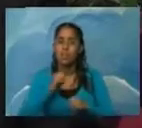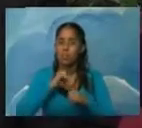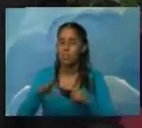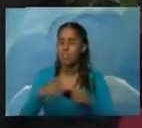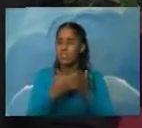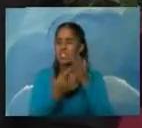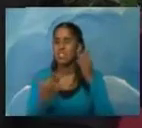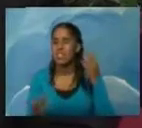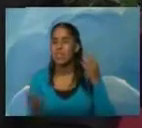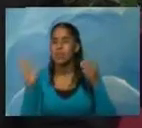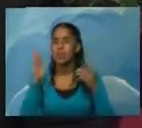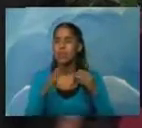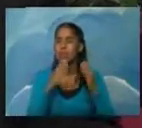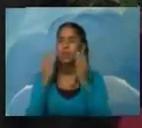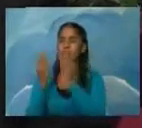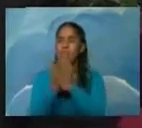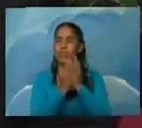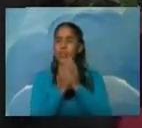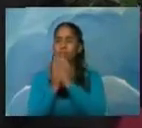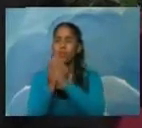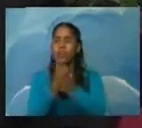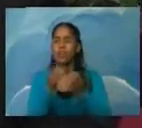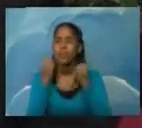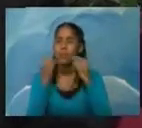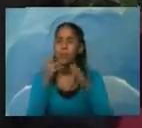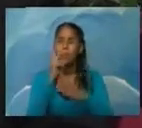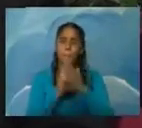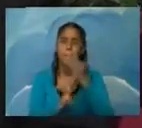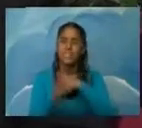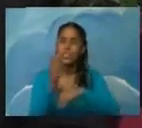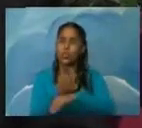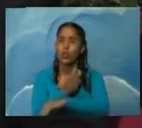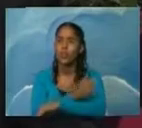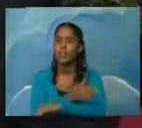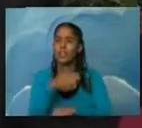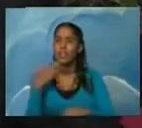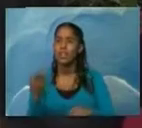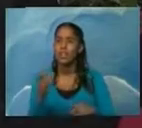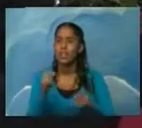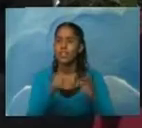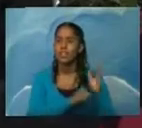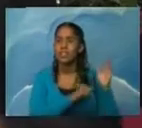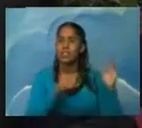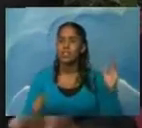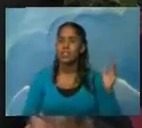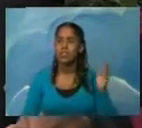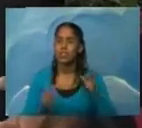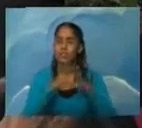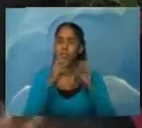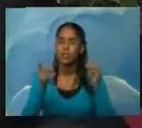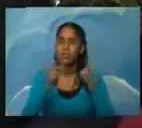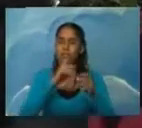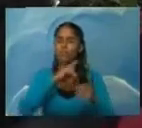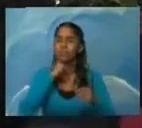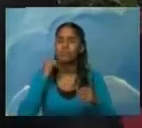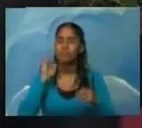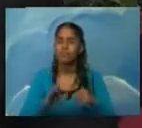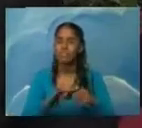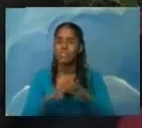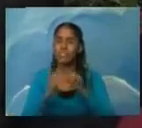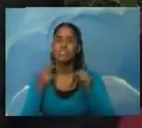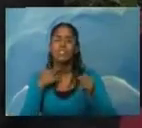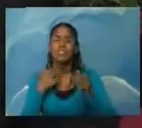hemos venido estudiando unos versículos anteriores que el Señor mandó que lo degollase y derramase la